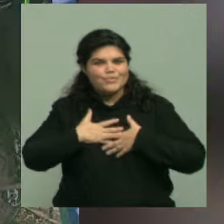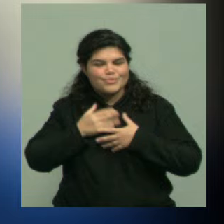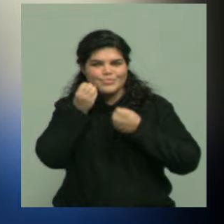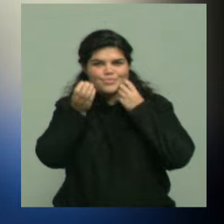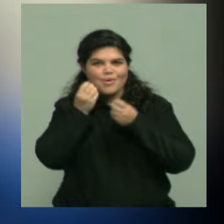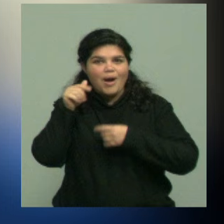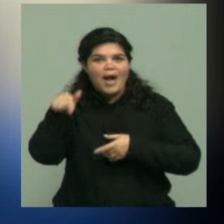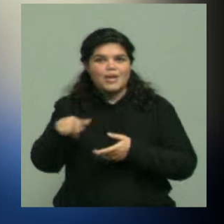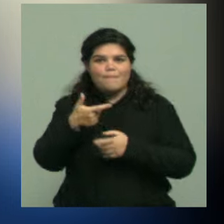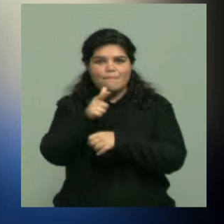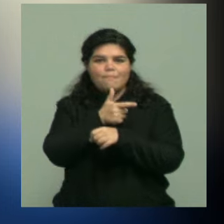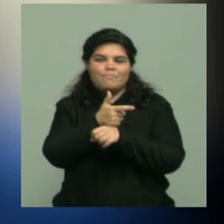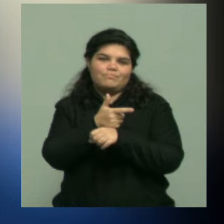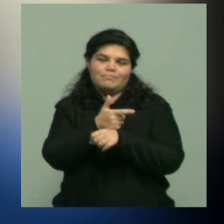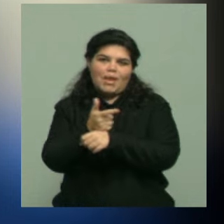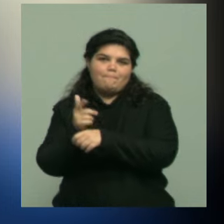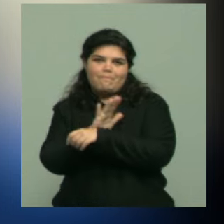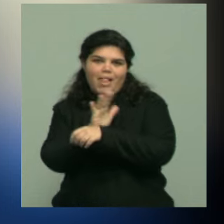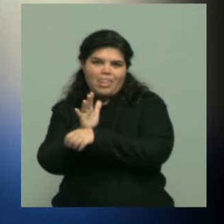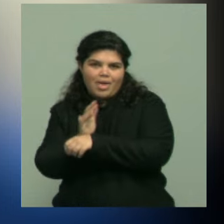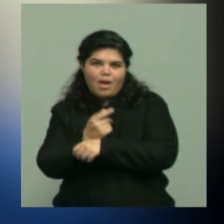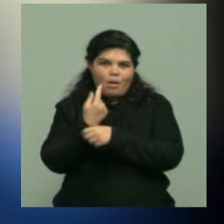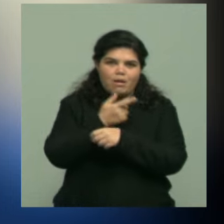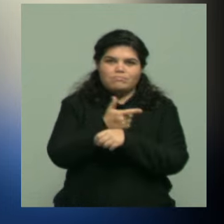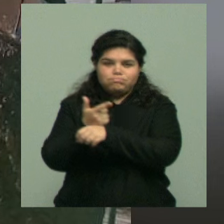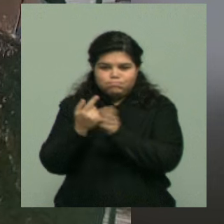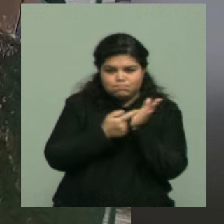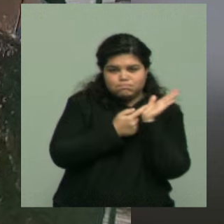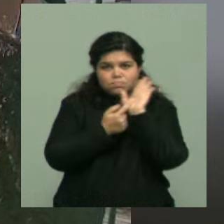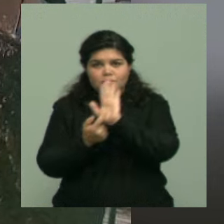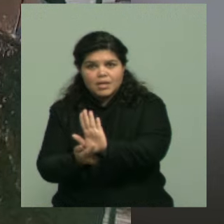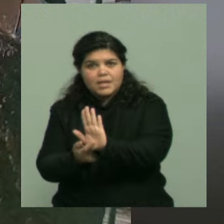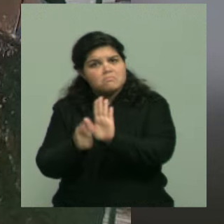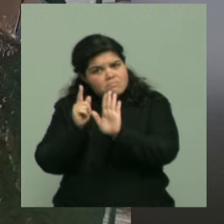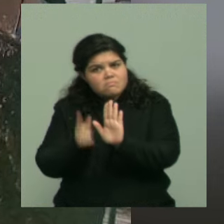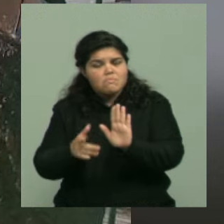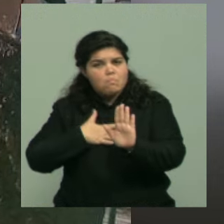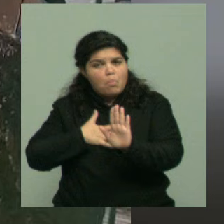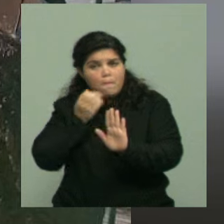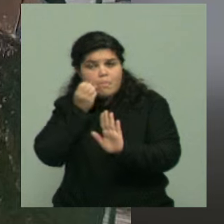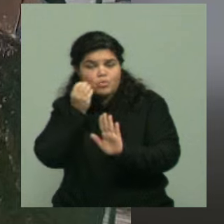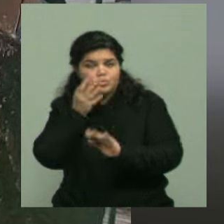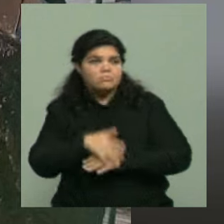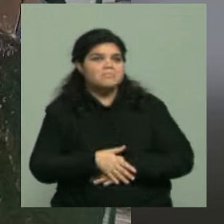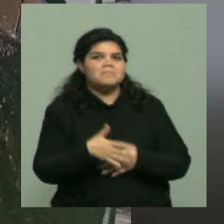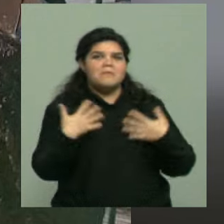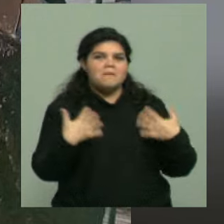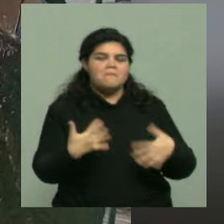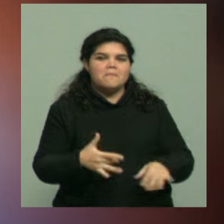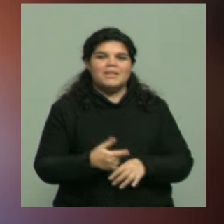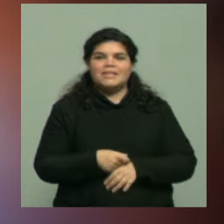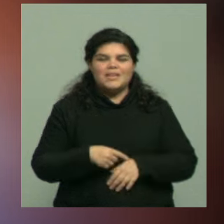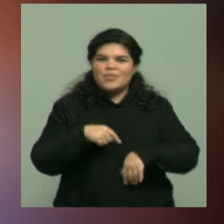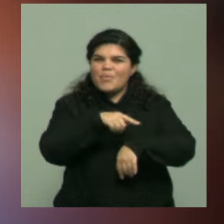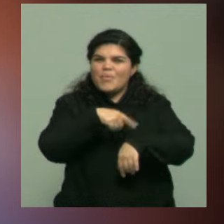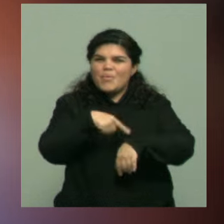proyectó la peli, ¿no? Exactamente. Uh-huh. Contaron que estuvieron aplaudiéndolo de pie. Siete minutos de pie.